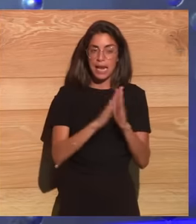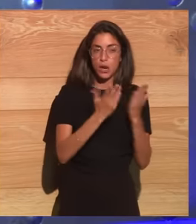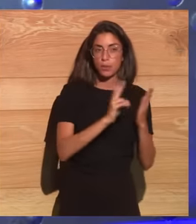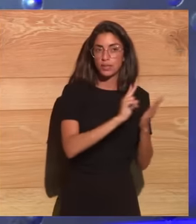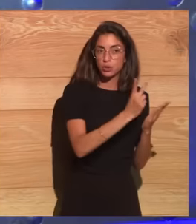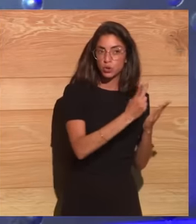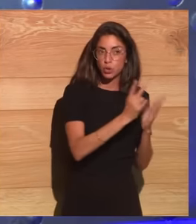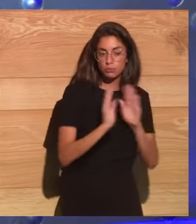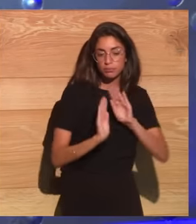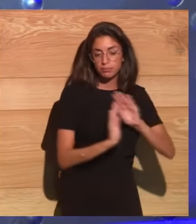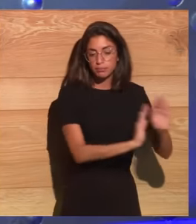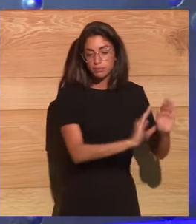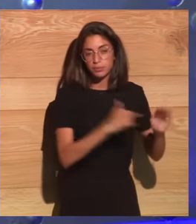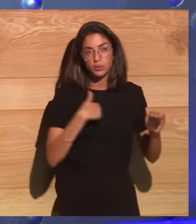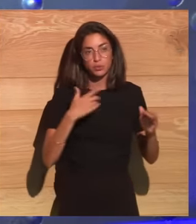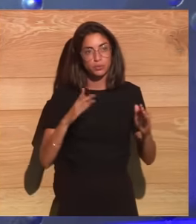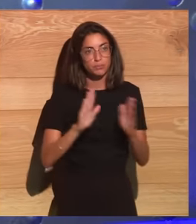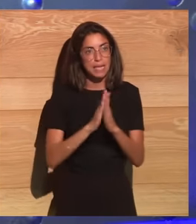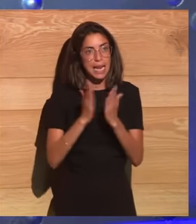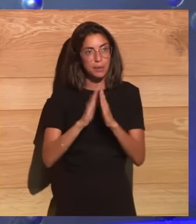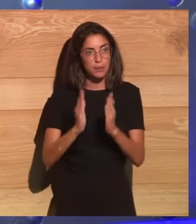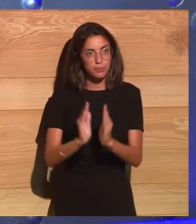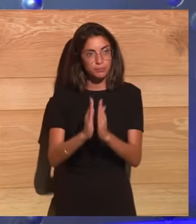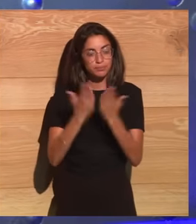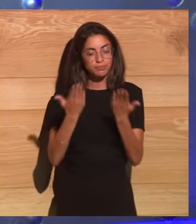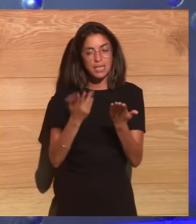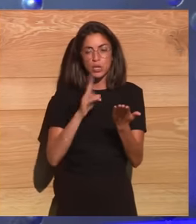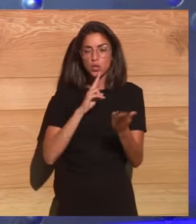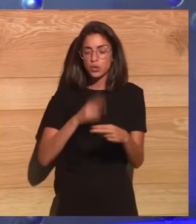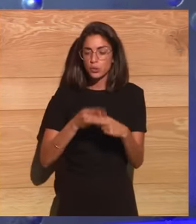cogí el libro, se llama